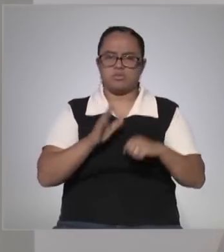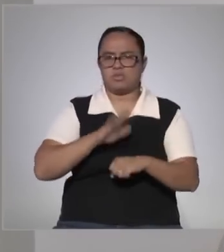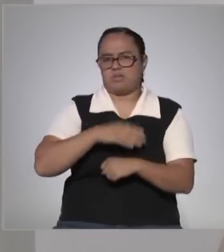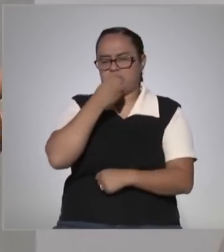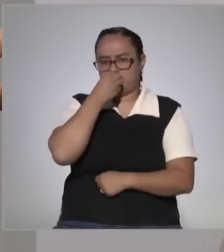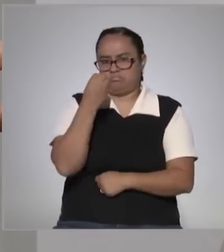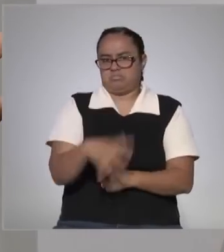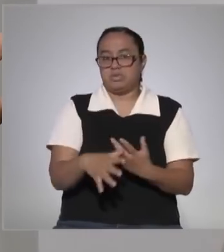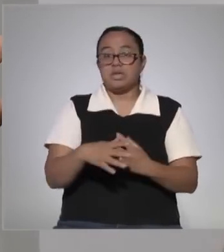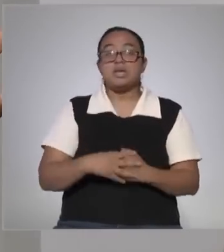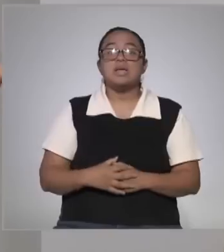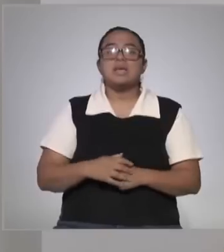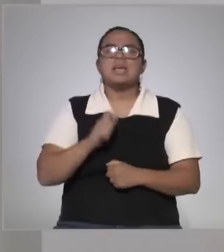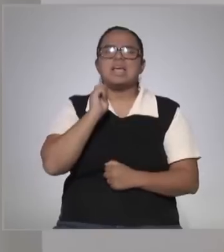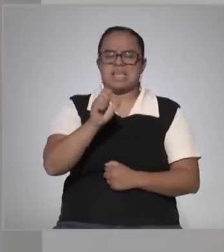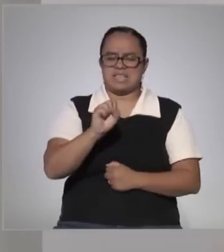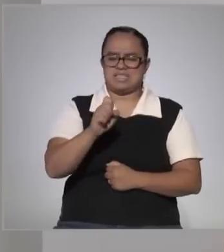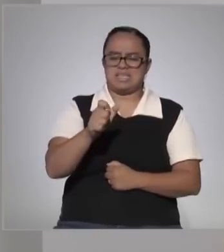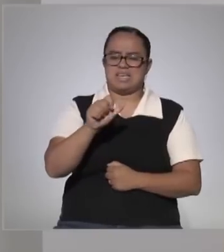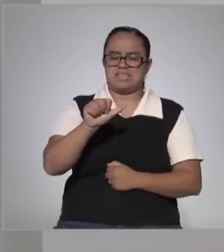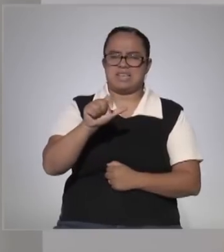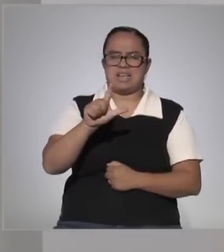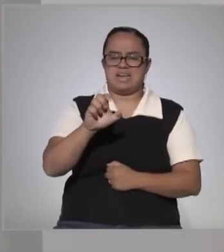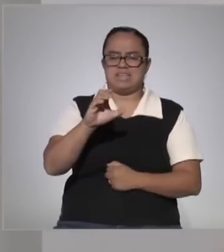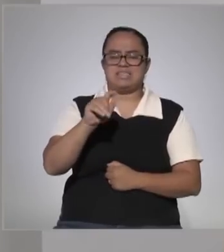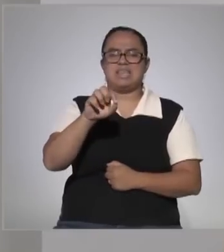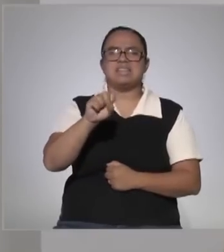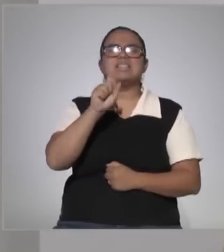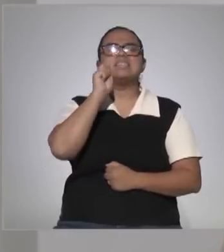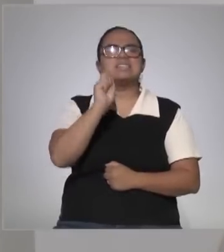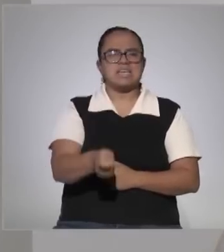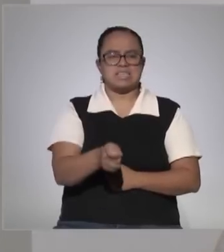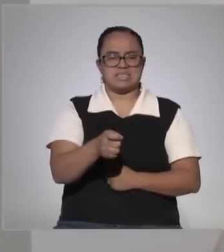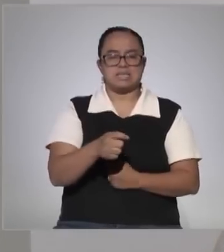y que los sexalescentes es como una combinación de